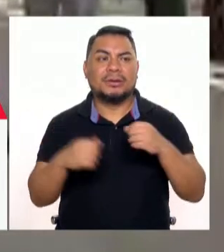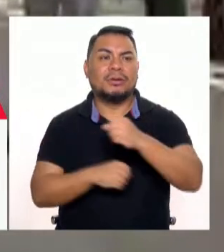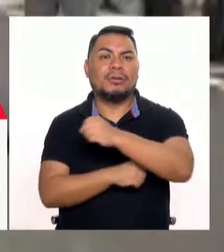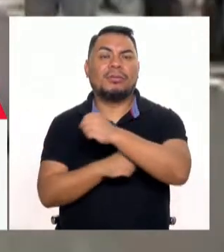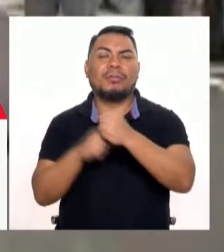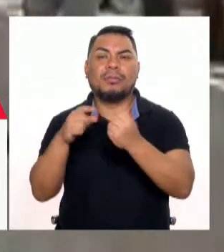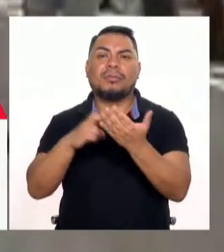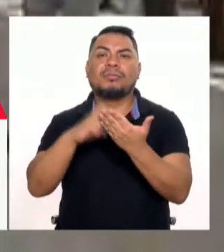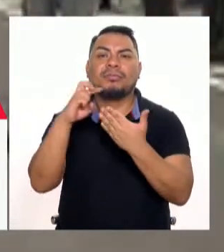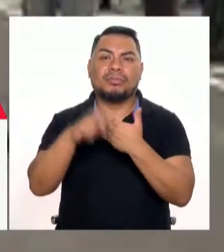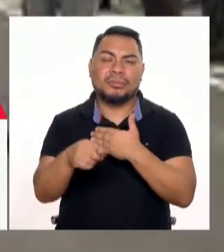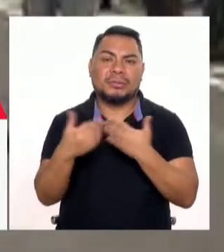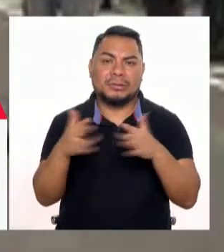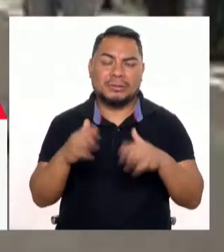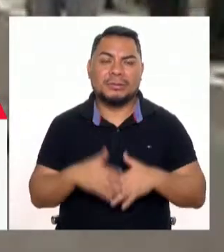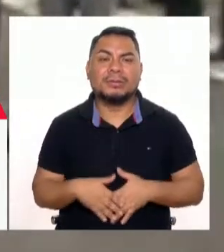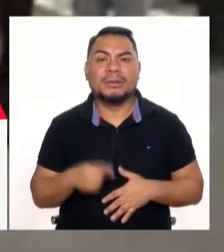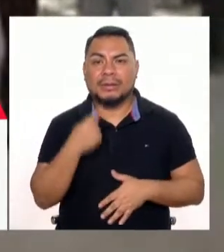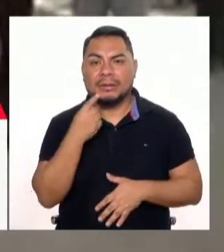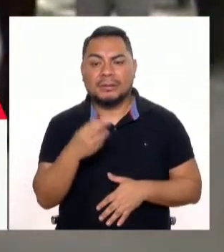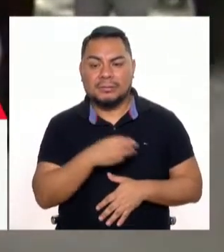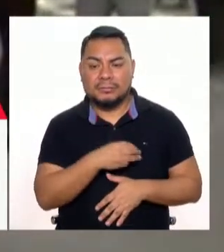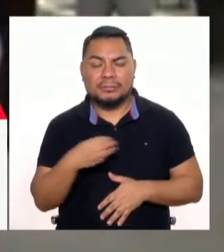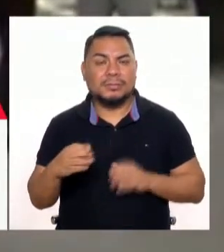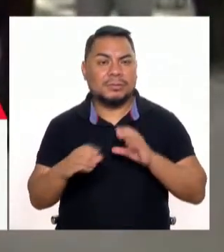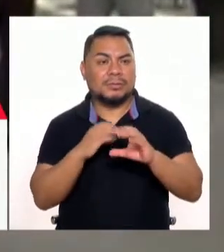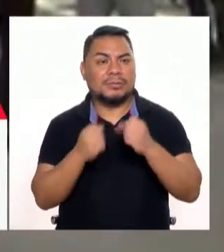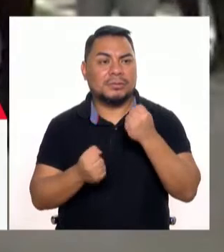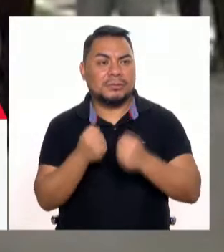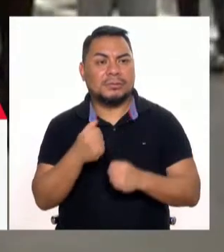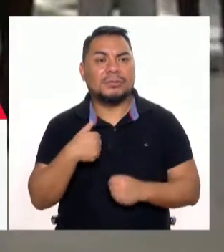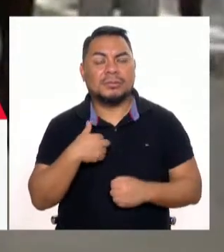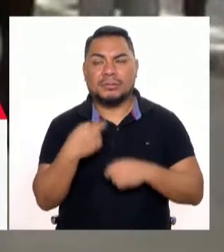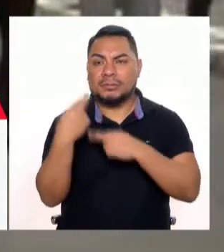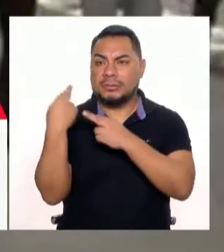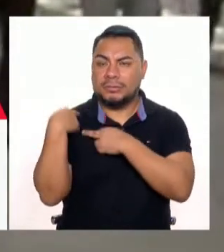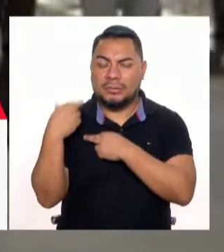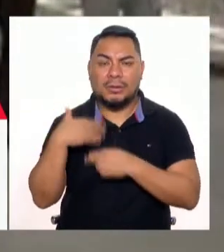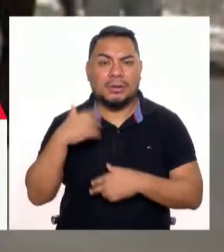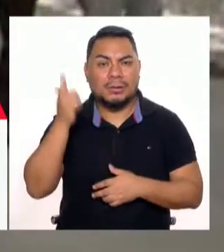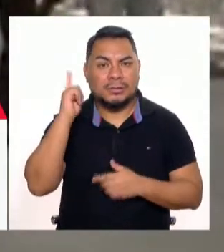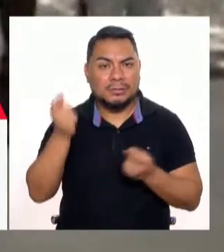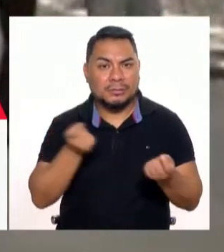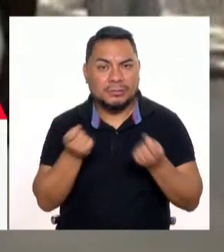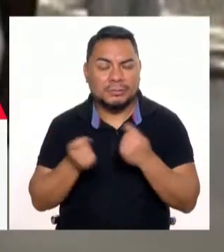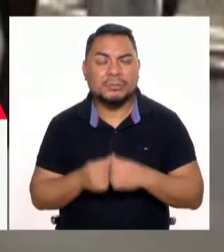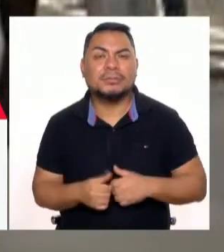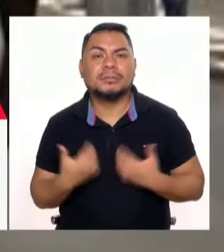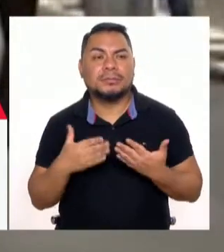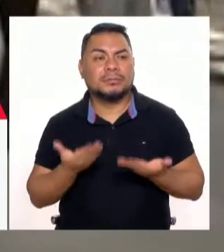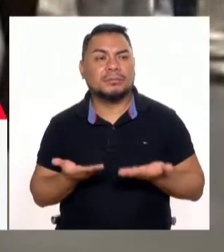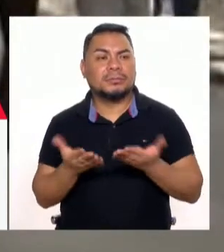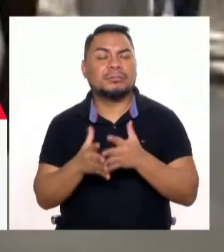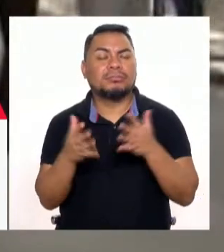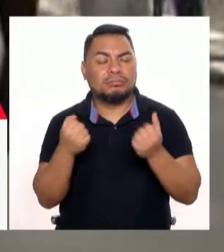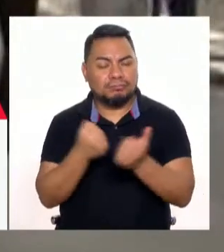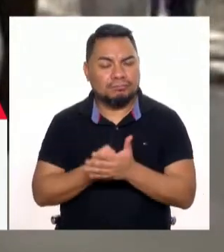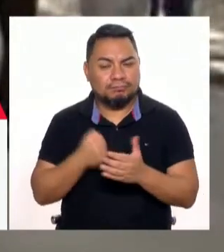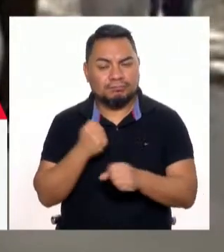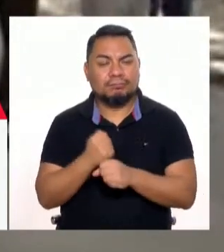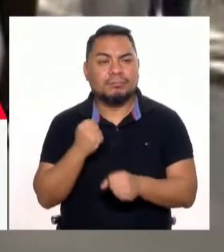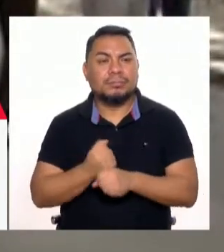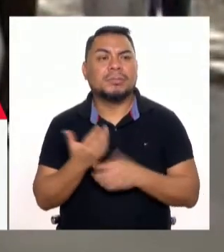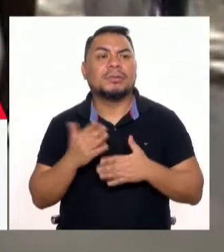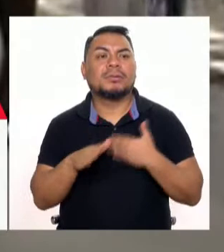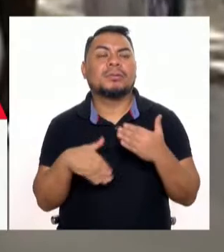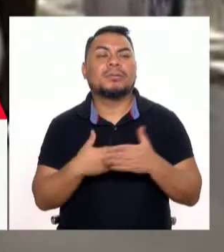quiero decirles que el Ministerio de transportes y comunicaciones que tengo la responsabilidad de liderar venimos poniendo mucho ponche por